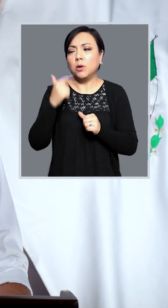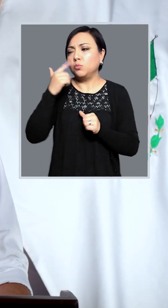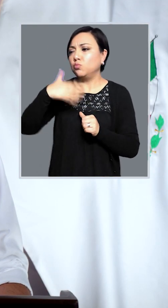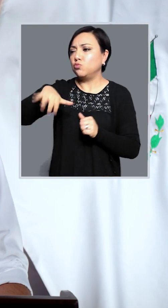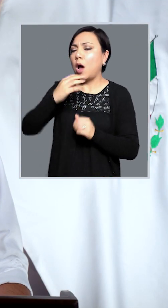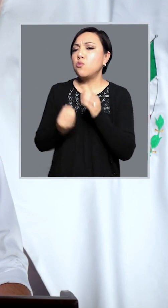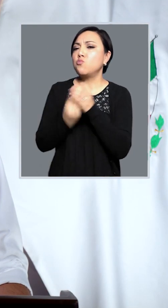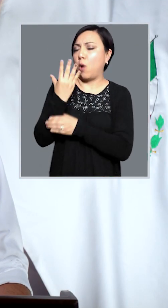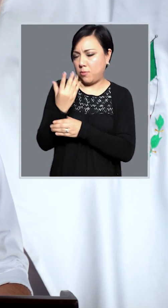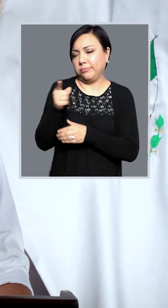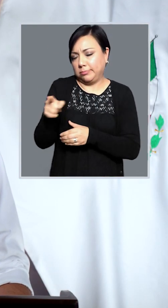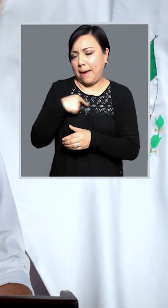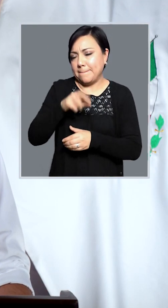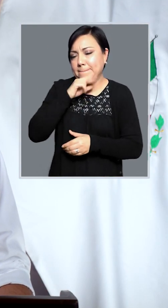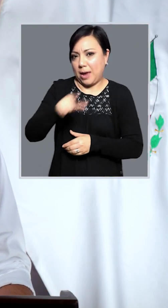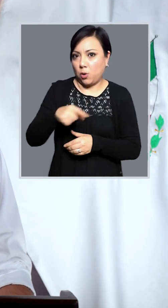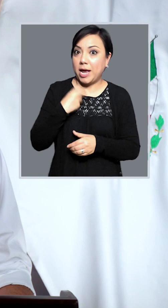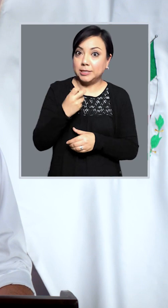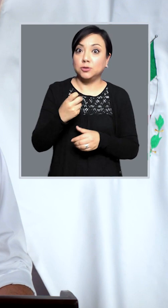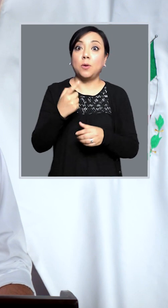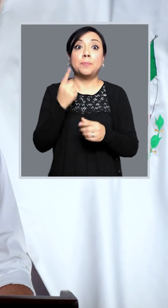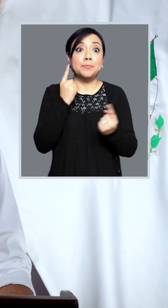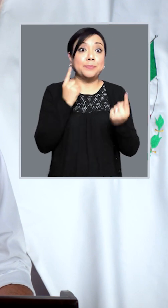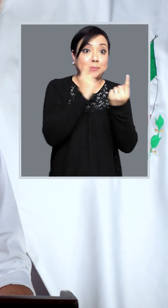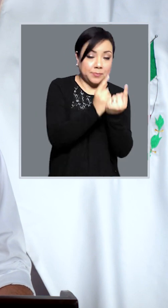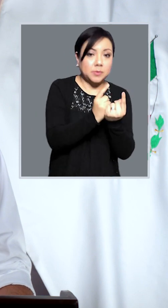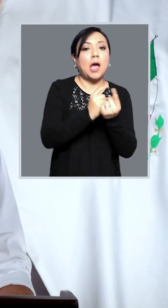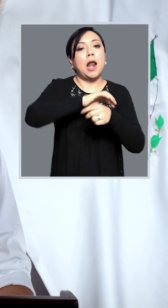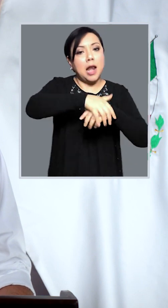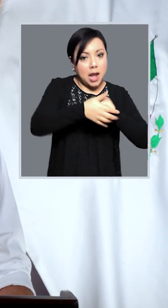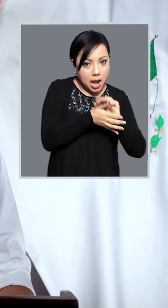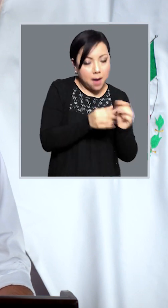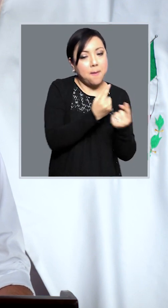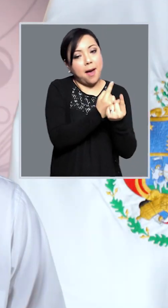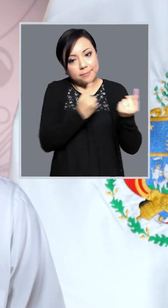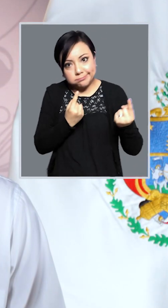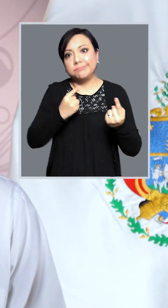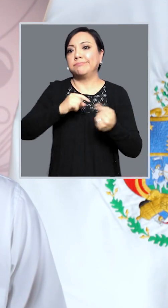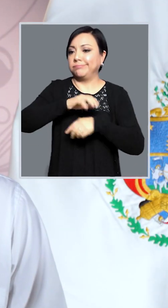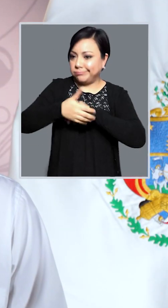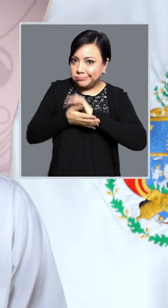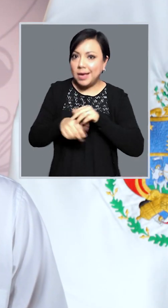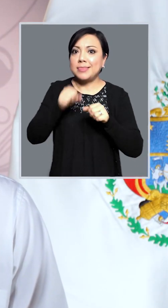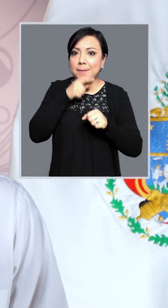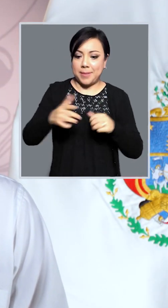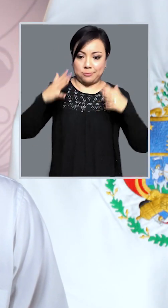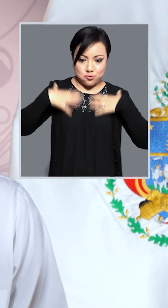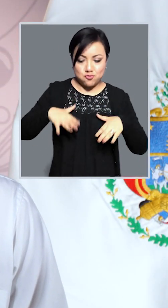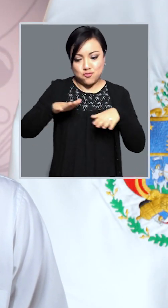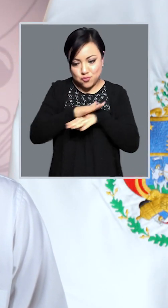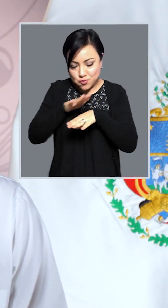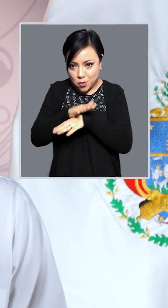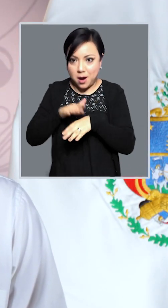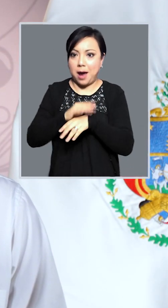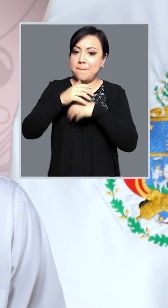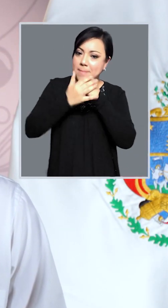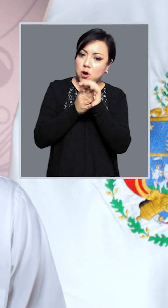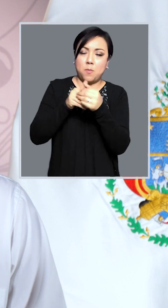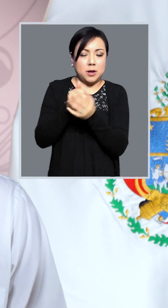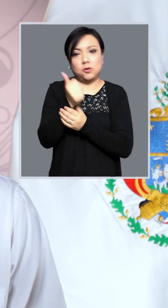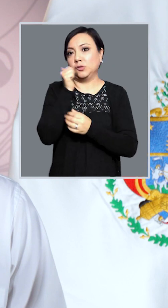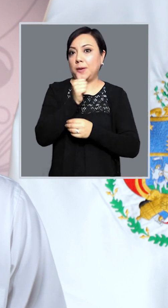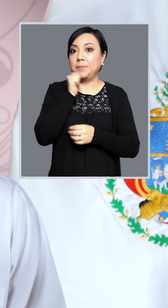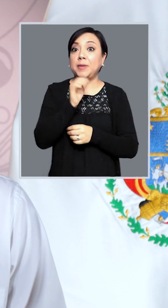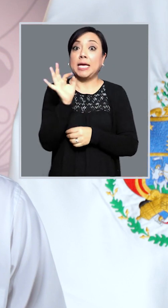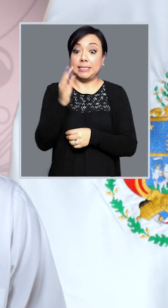que nos siguen algunas de estas normas no te quedes ya abierto a tener que encontrar otras opciones lava tus manos antes y después de la consulta